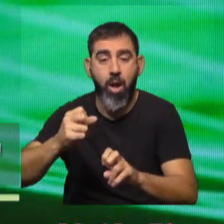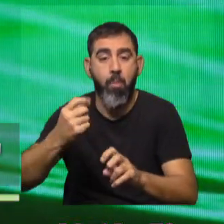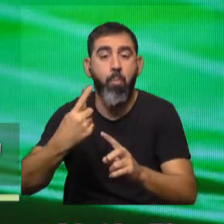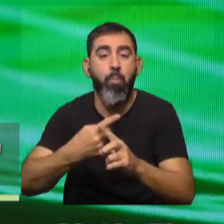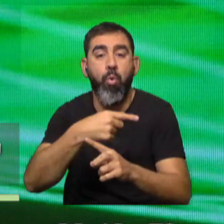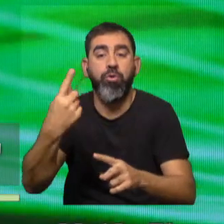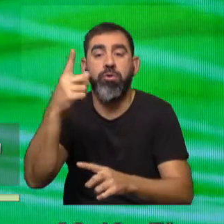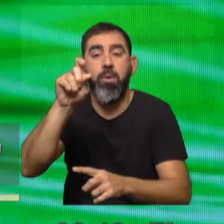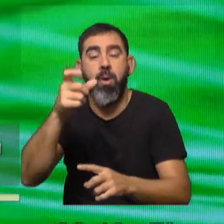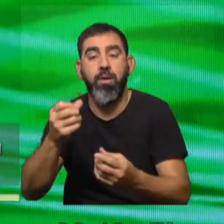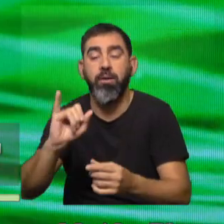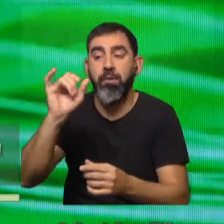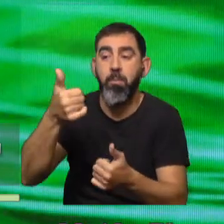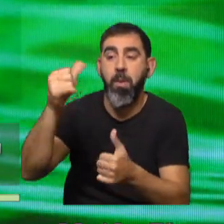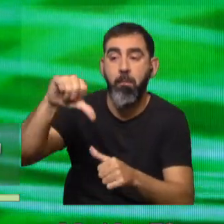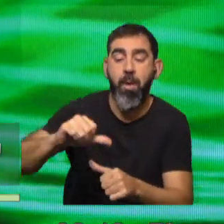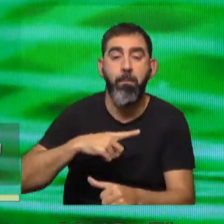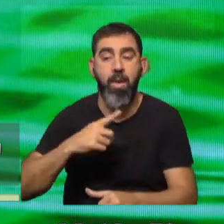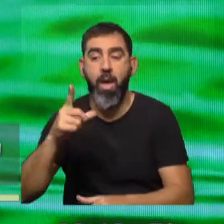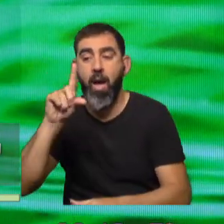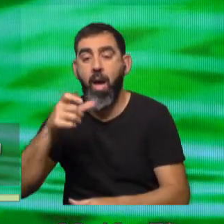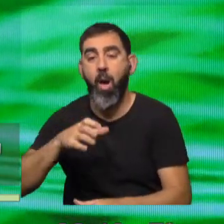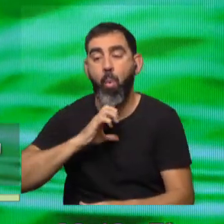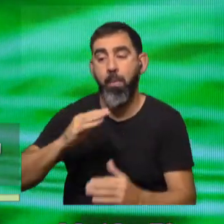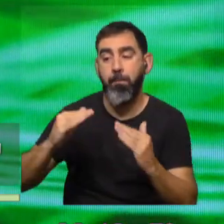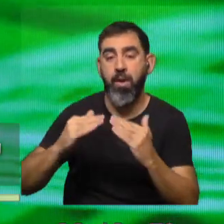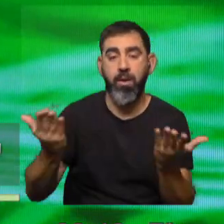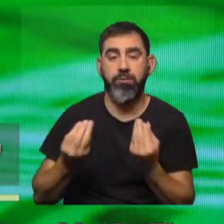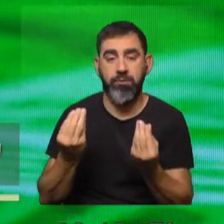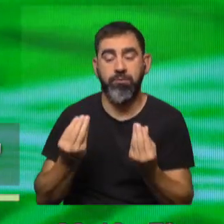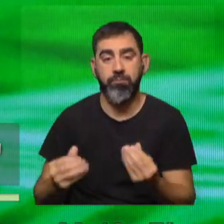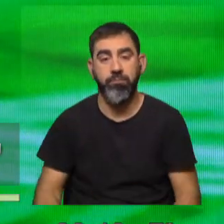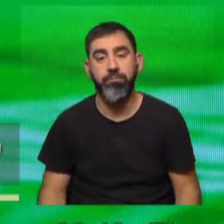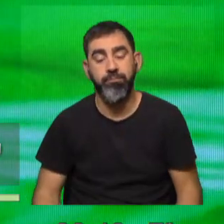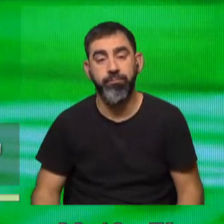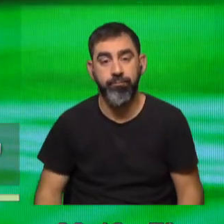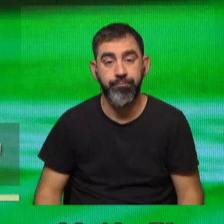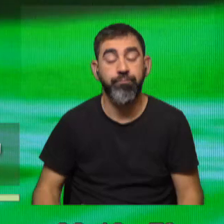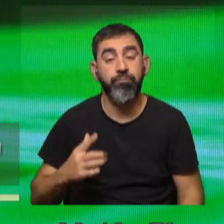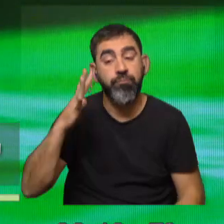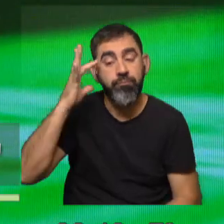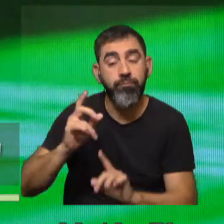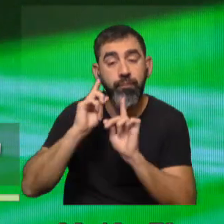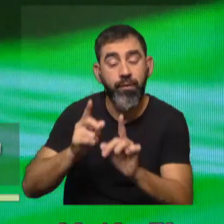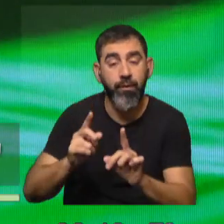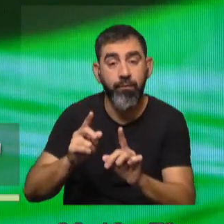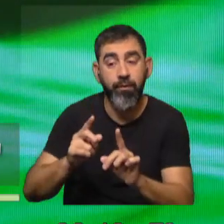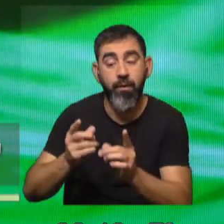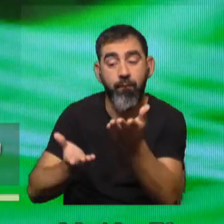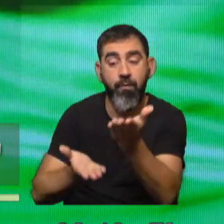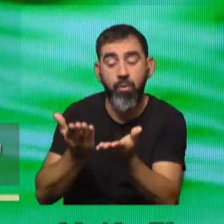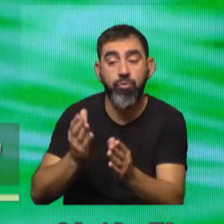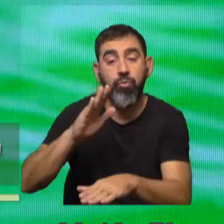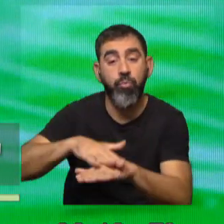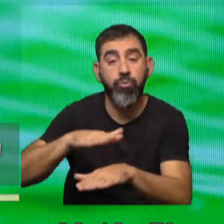para ver que llega a mi este a la canilla en mi hogar entonces quien yo creo que debe hacer esa evaluación